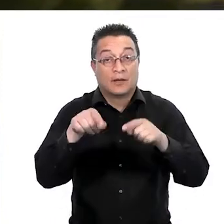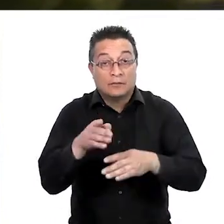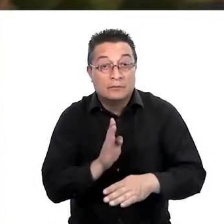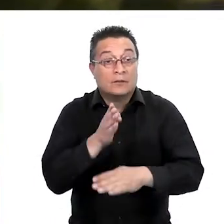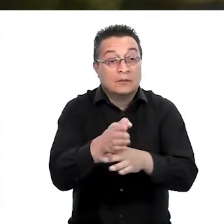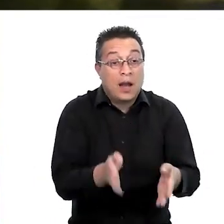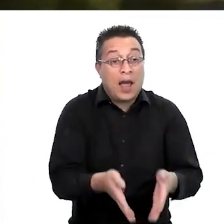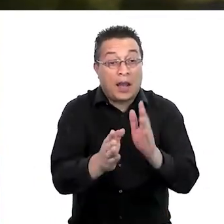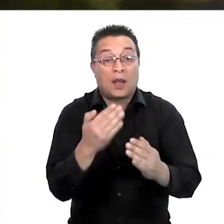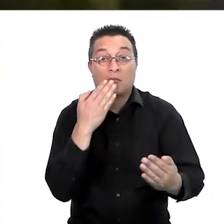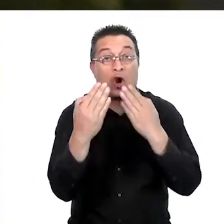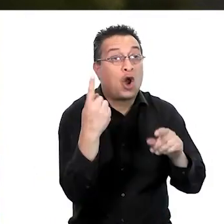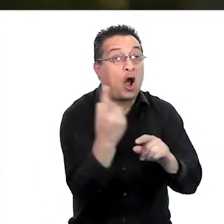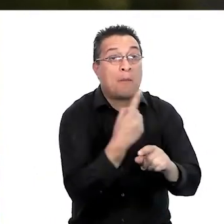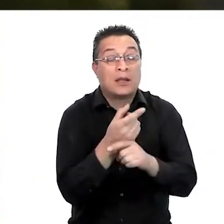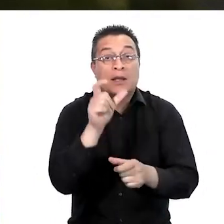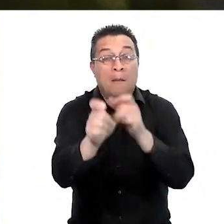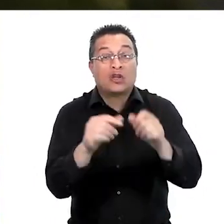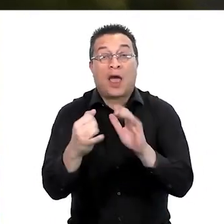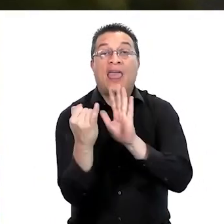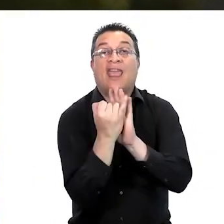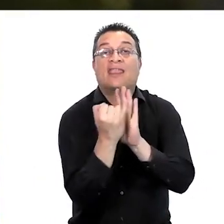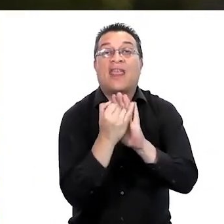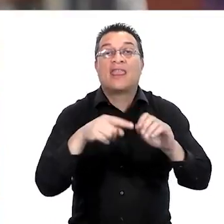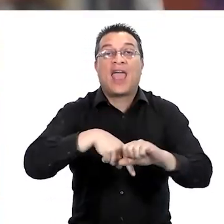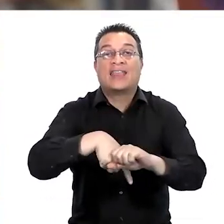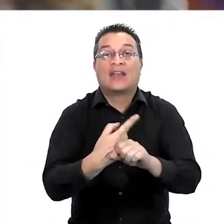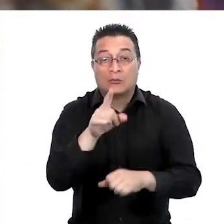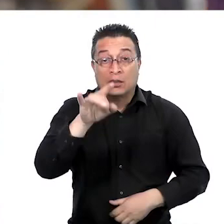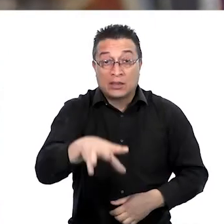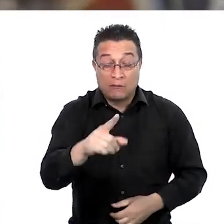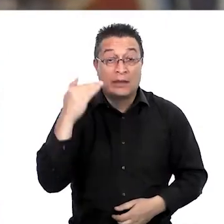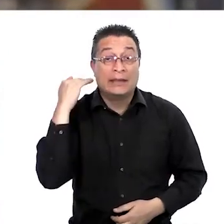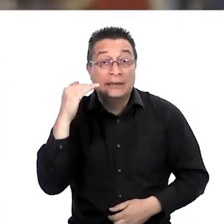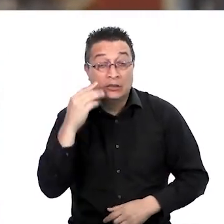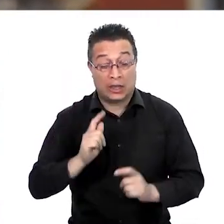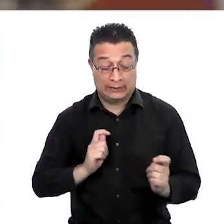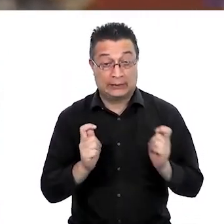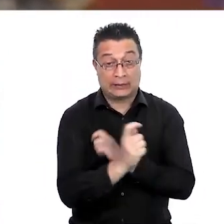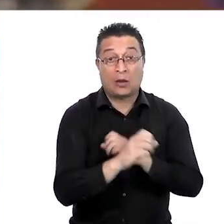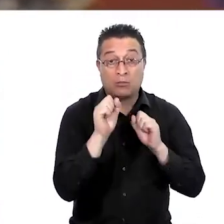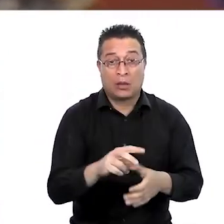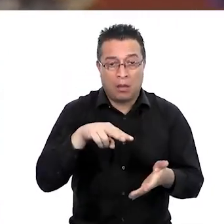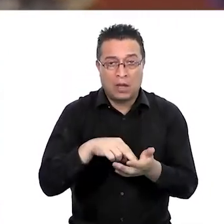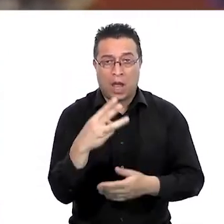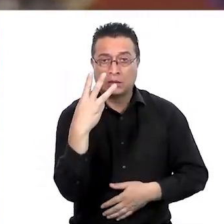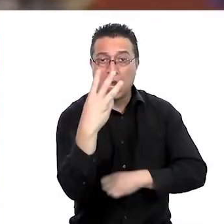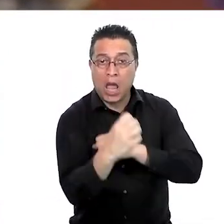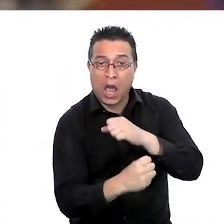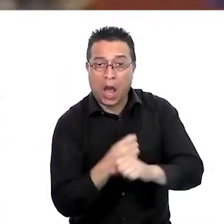Hoy salimos a la calle a conversar con las personas sobre identidad de género. ¿Sabía usted que una niña trans puede llegar a esperar